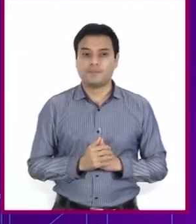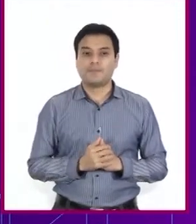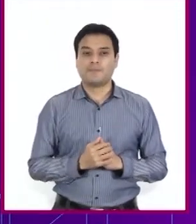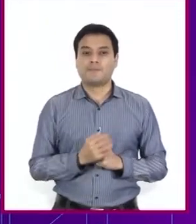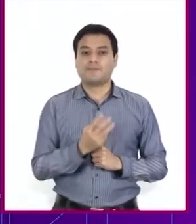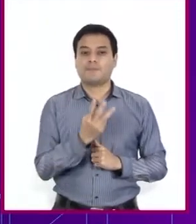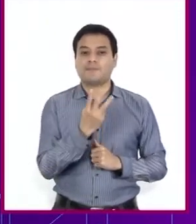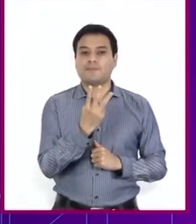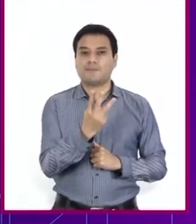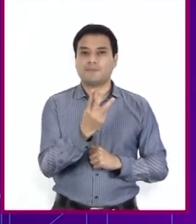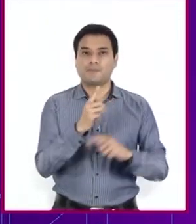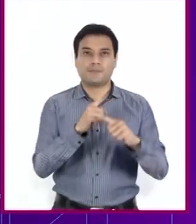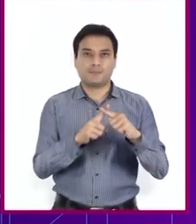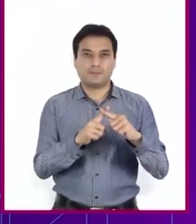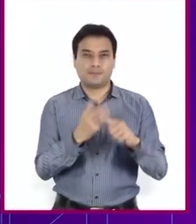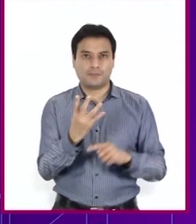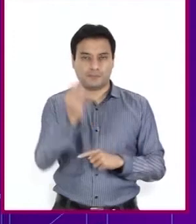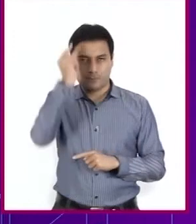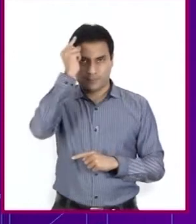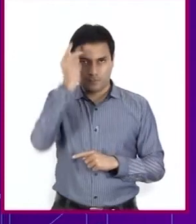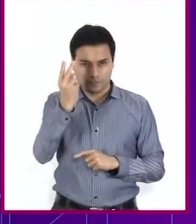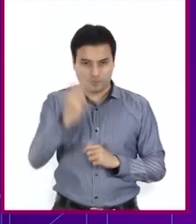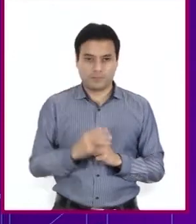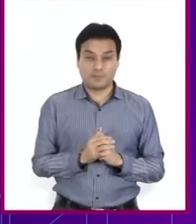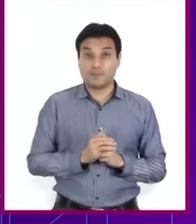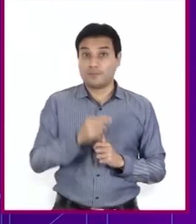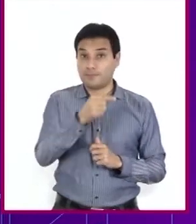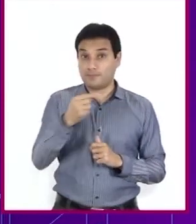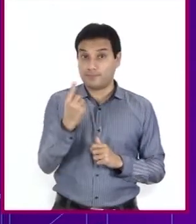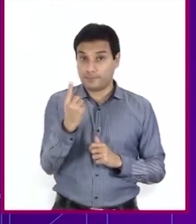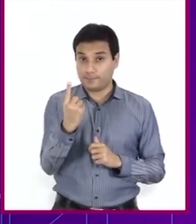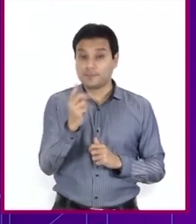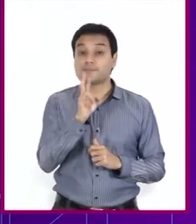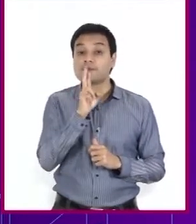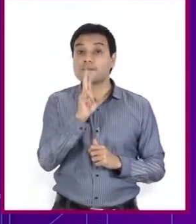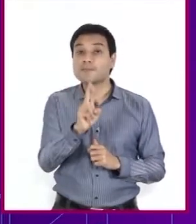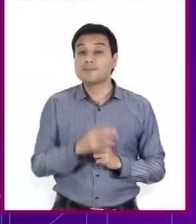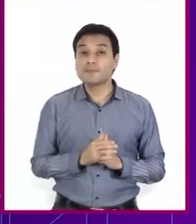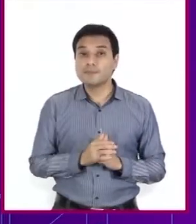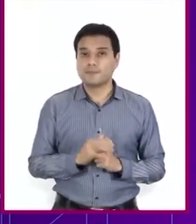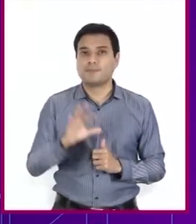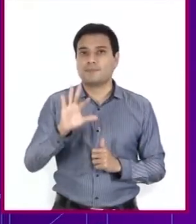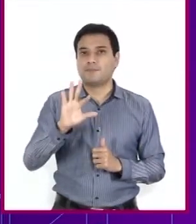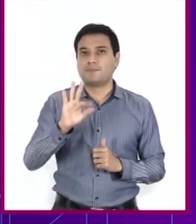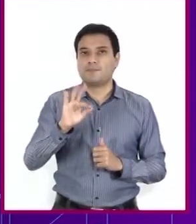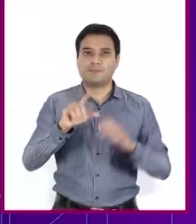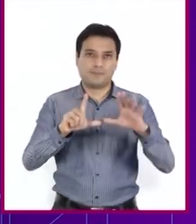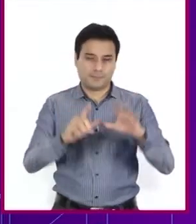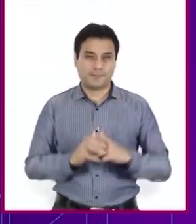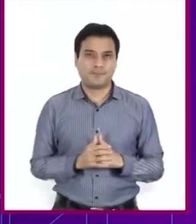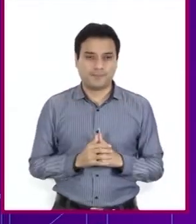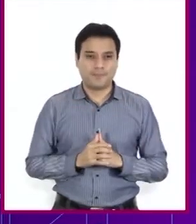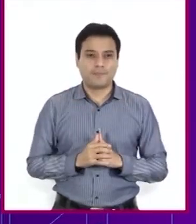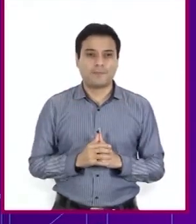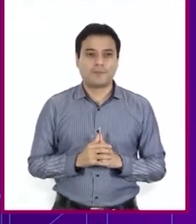se tiene 3 por el cuadrado de 4 menos 1, que es igual a 47.